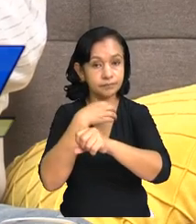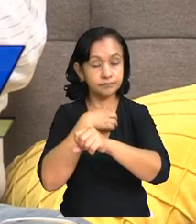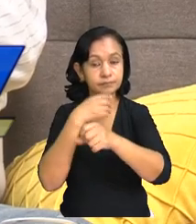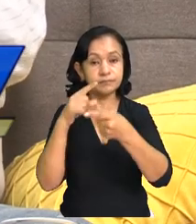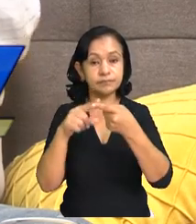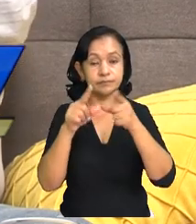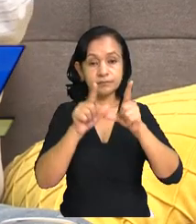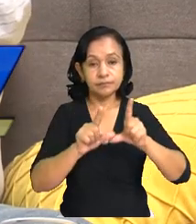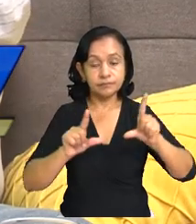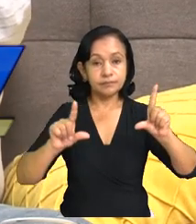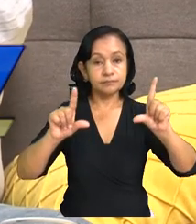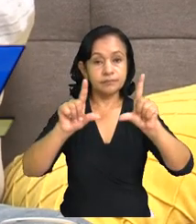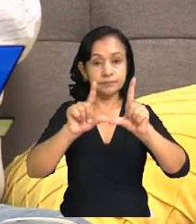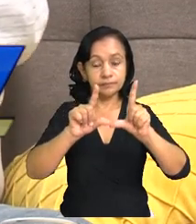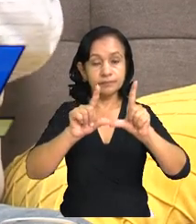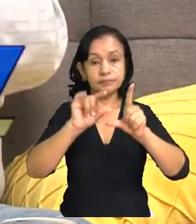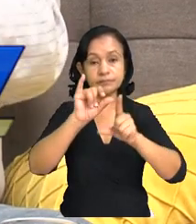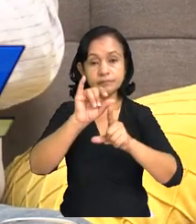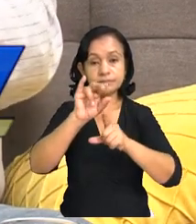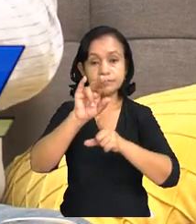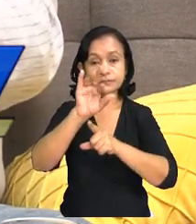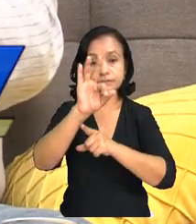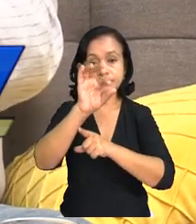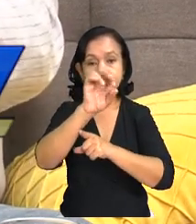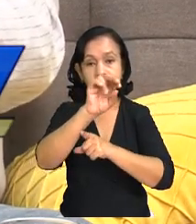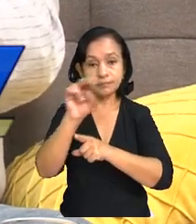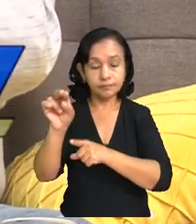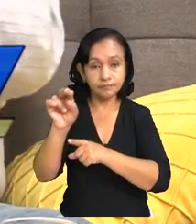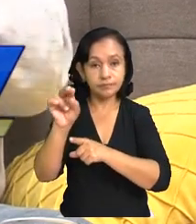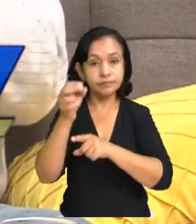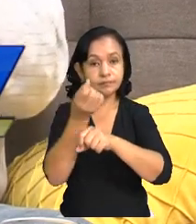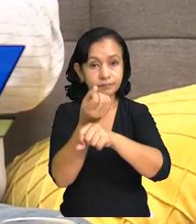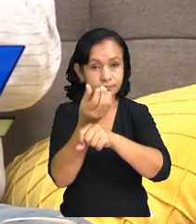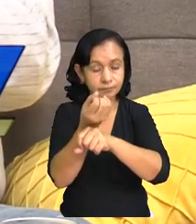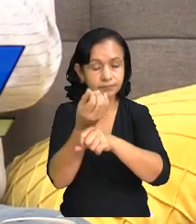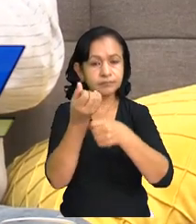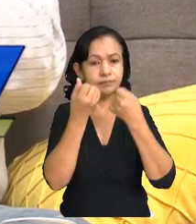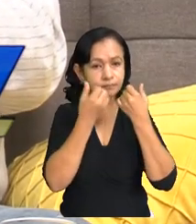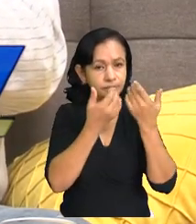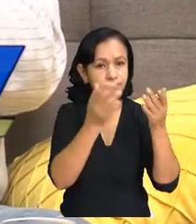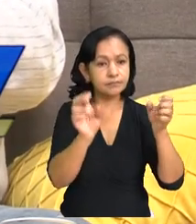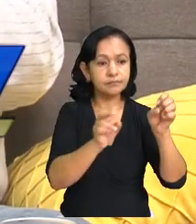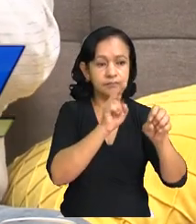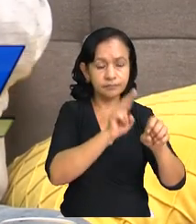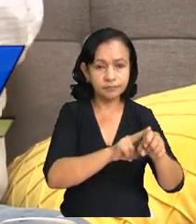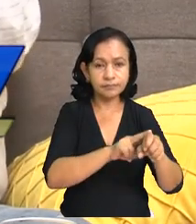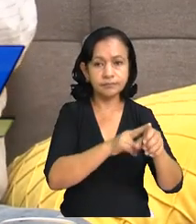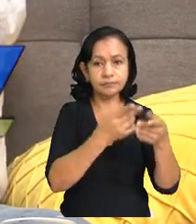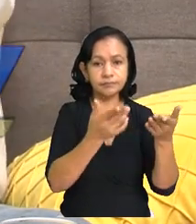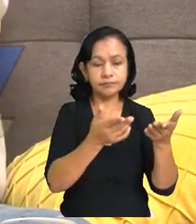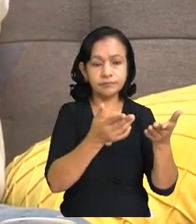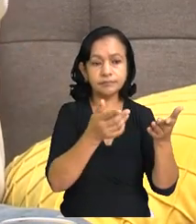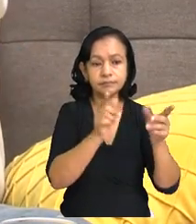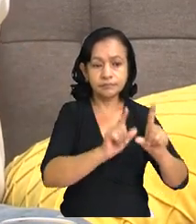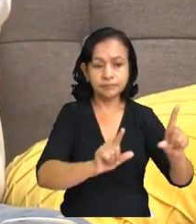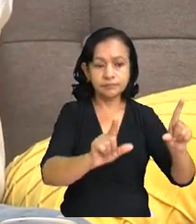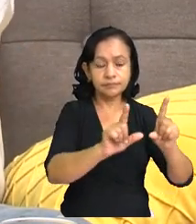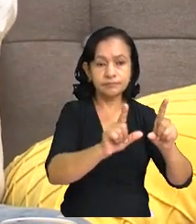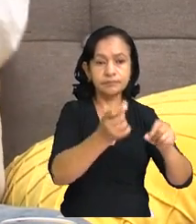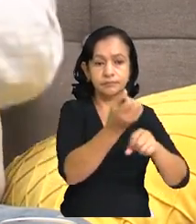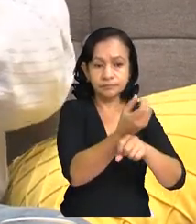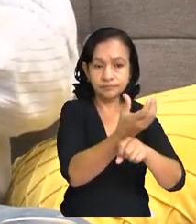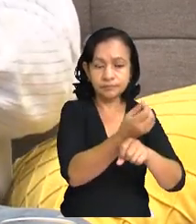territorios. El INIFON, que consolida esa información de las alcaldías, tiene una información nacional sobre lo que sucede en el territorio a través de las